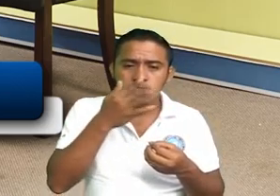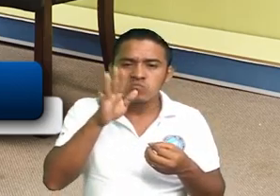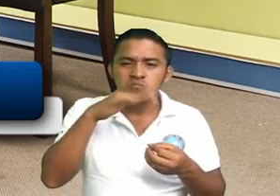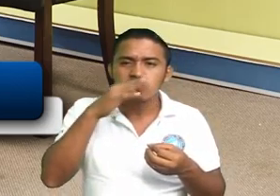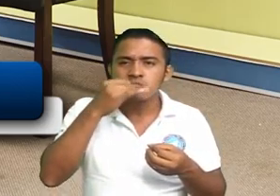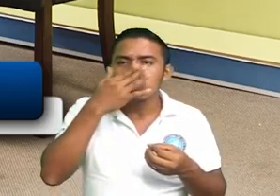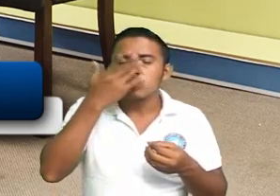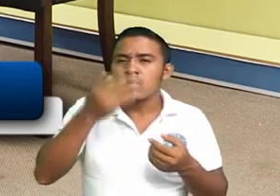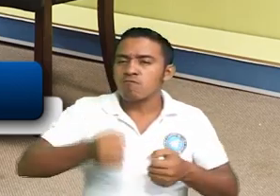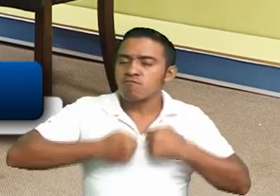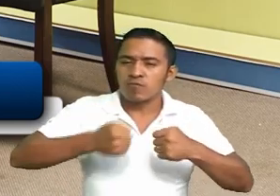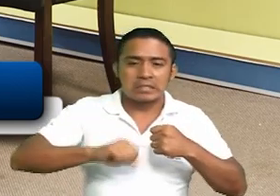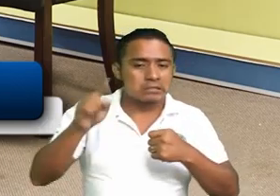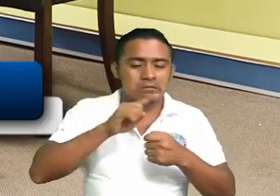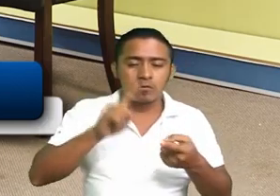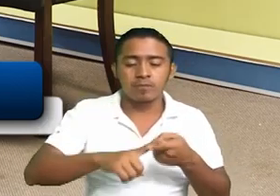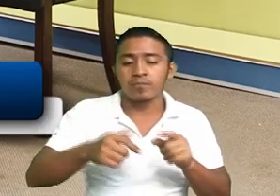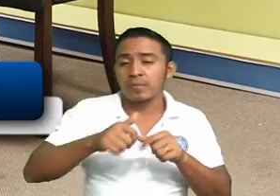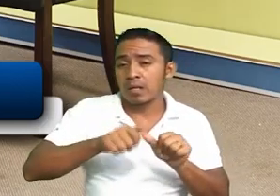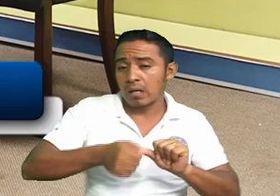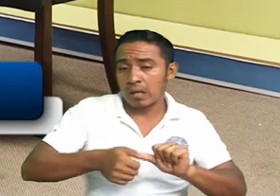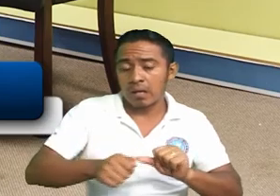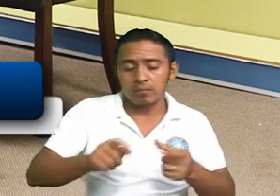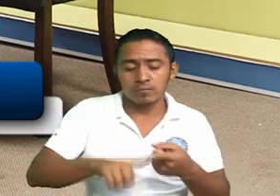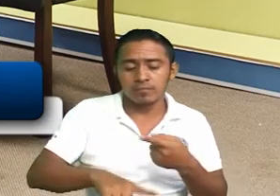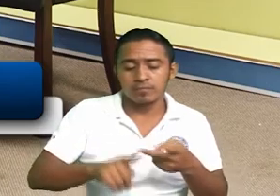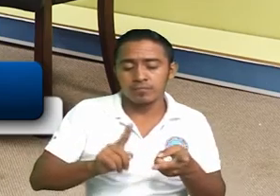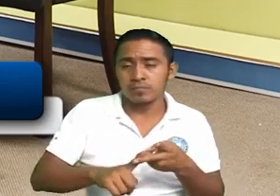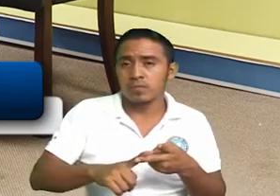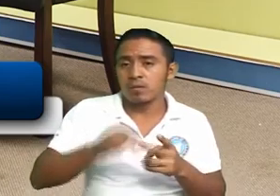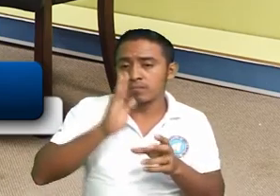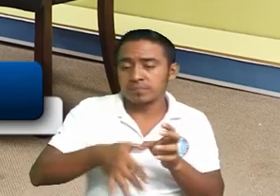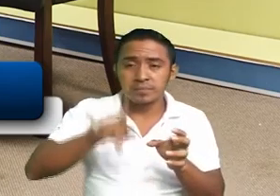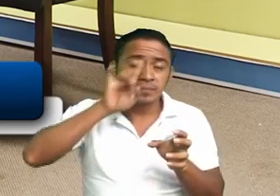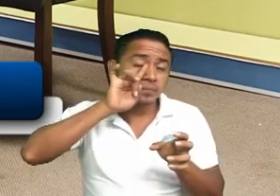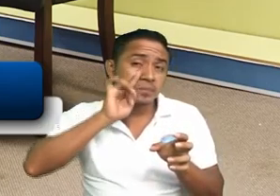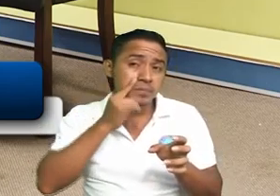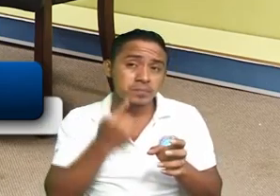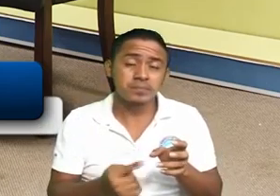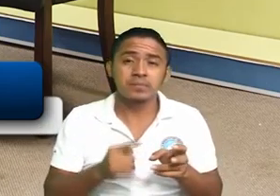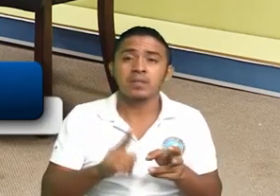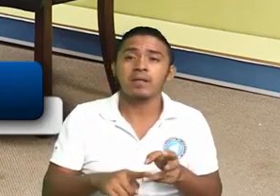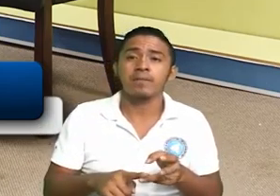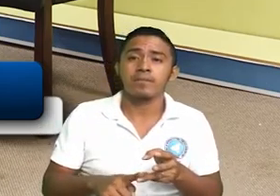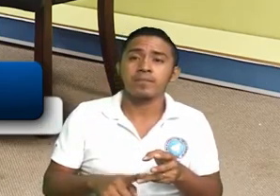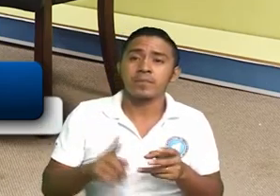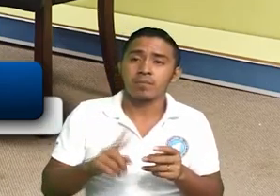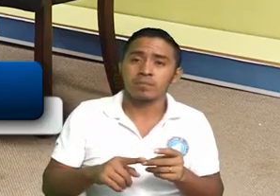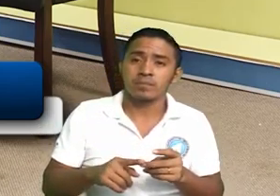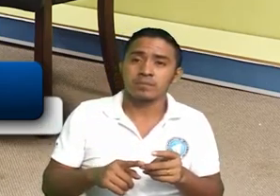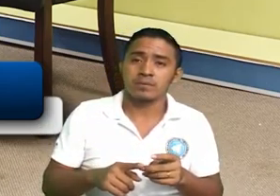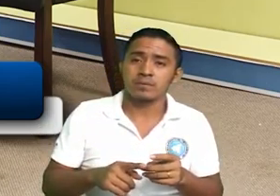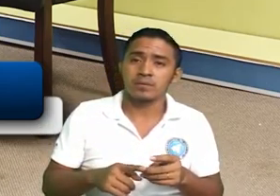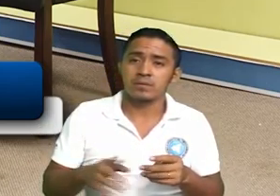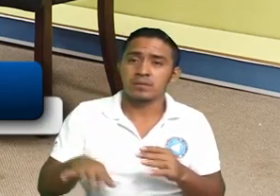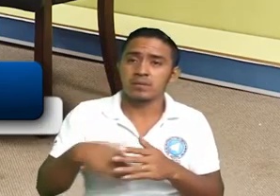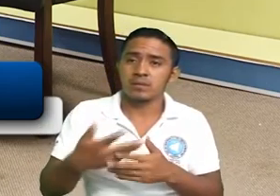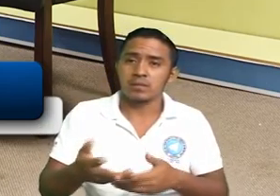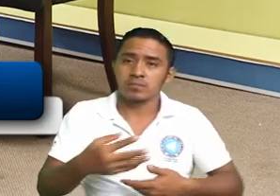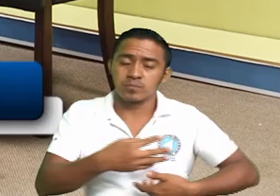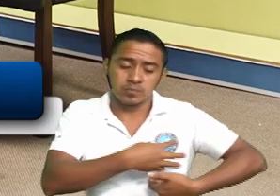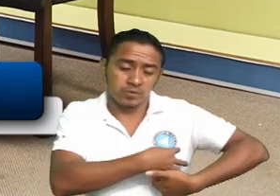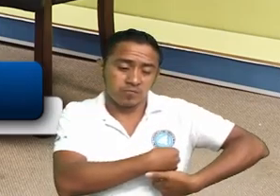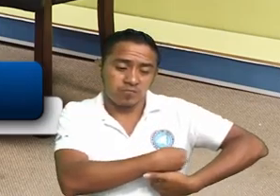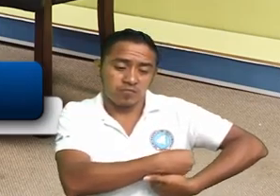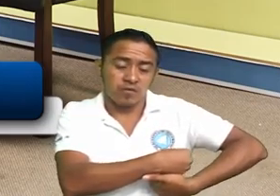etapa puerperal pueda consumir se puede realizar. ¿Qué es lo único que comúnmente nosotros recomendamos que no se haga?